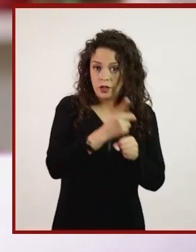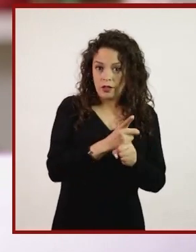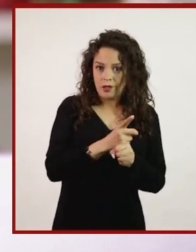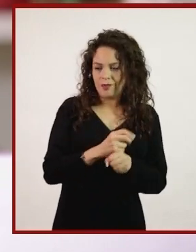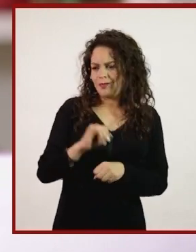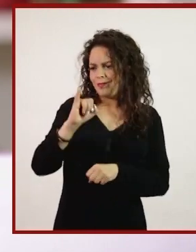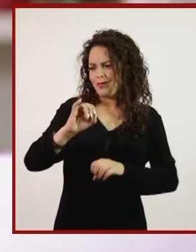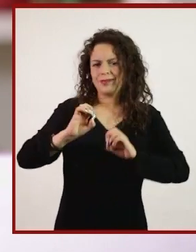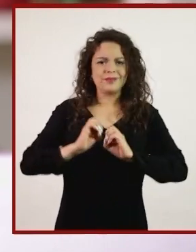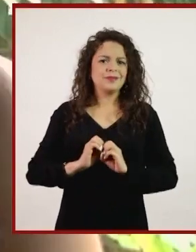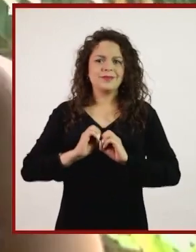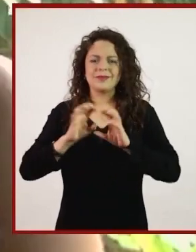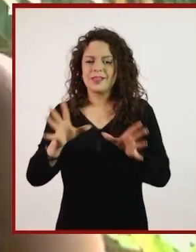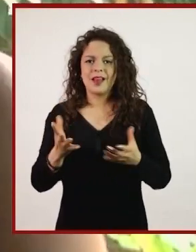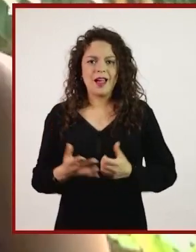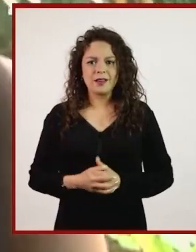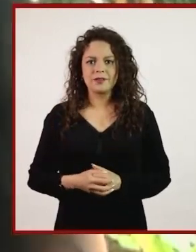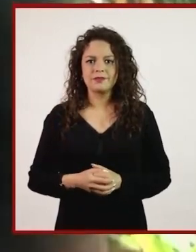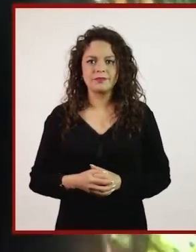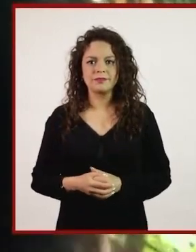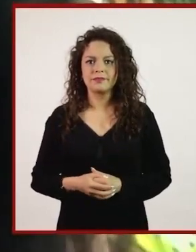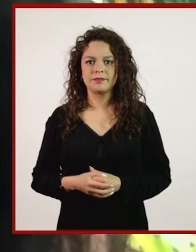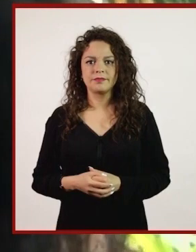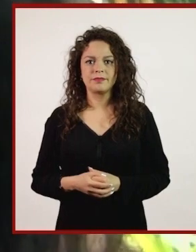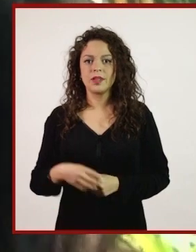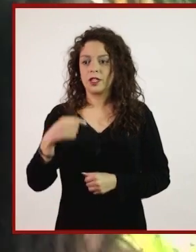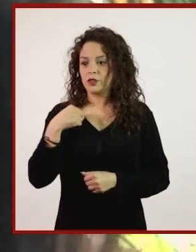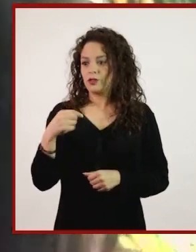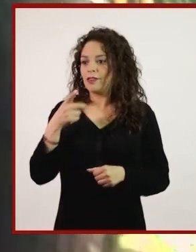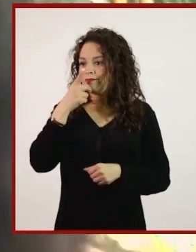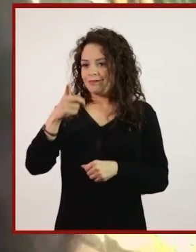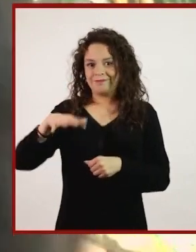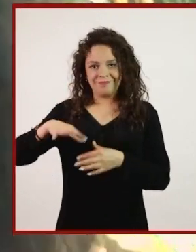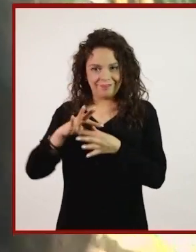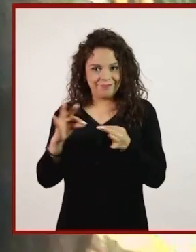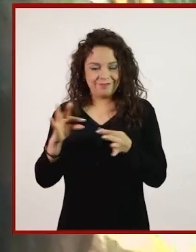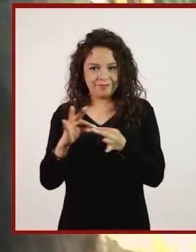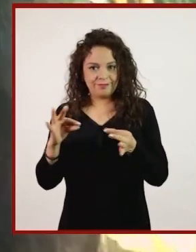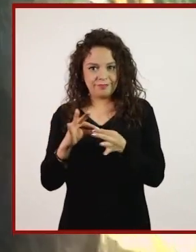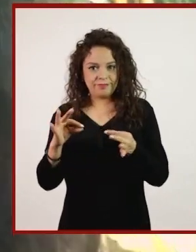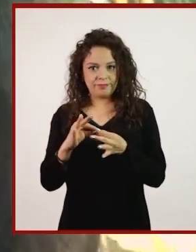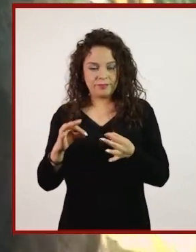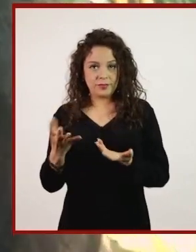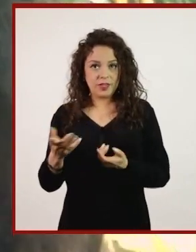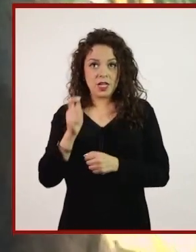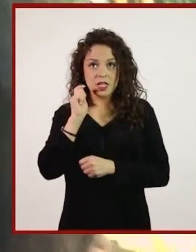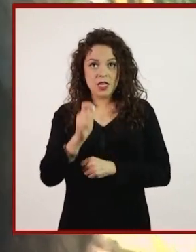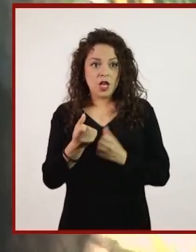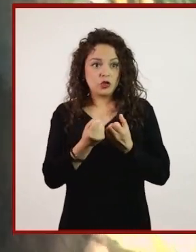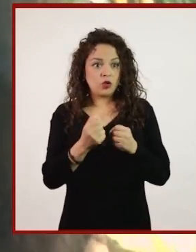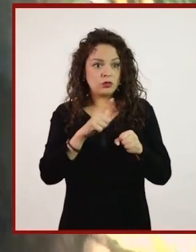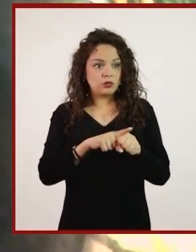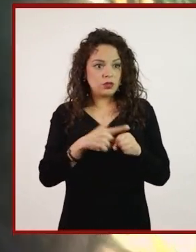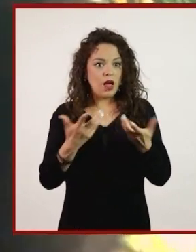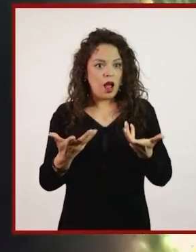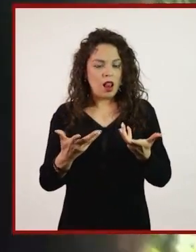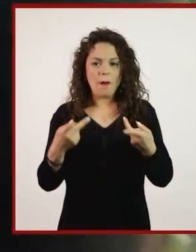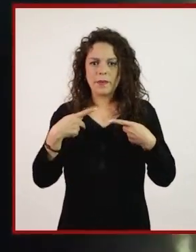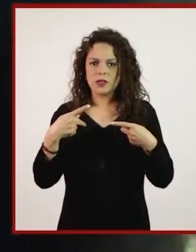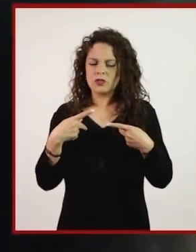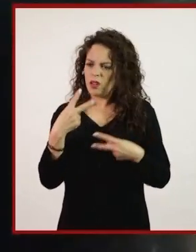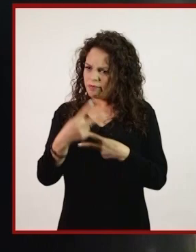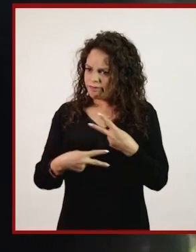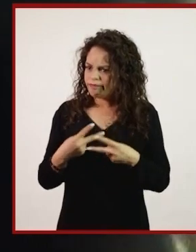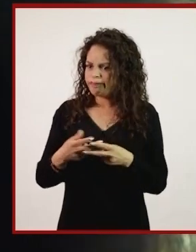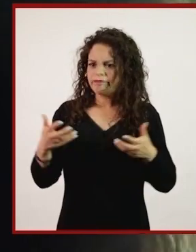prácticas colectivas que tengan un fin social? Totalmente. Totalmente, o sea, para mí creo que, como les platicaba, ¿no? O sea,